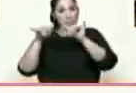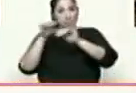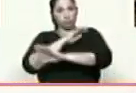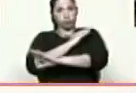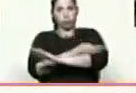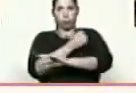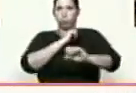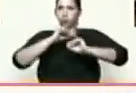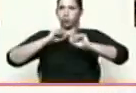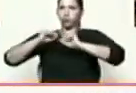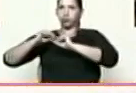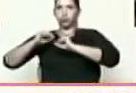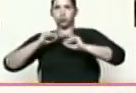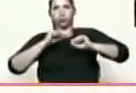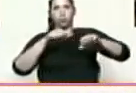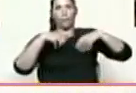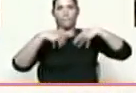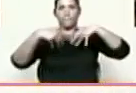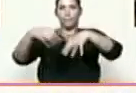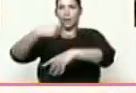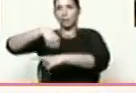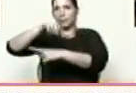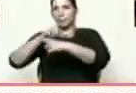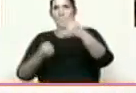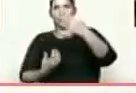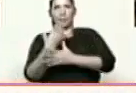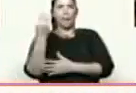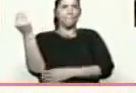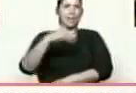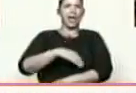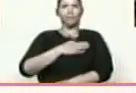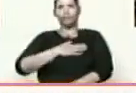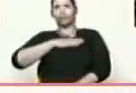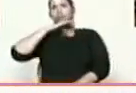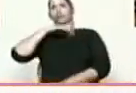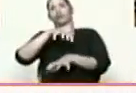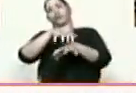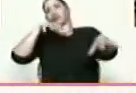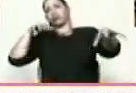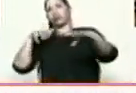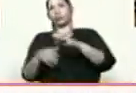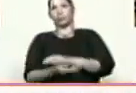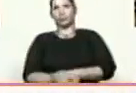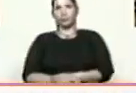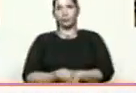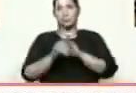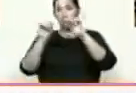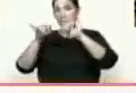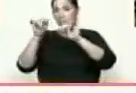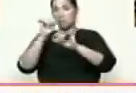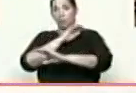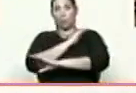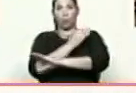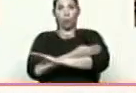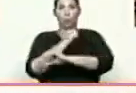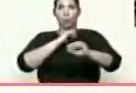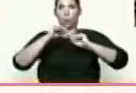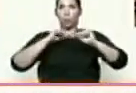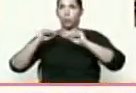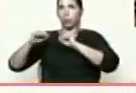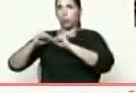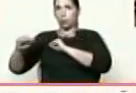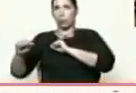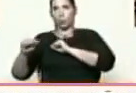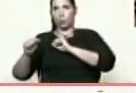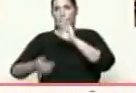movilizó en la marcha del 1 de mayo, que ha sido la más grande que hemos hecho en toda la historia, fue la misma fuerza que se movilizó a las